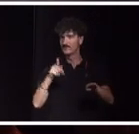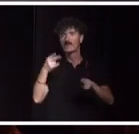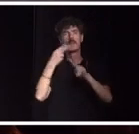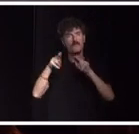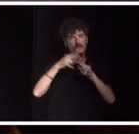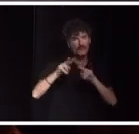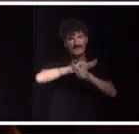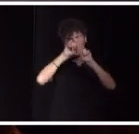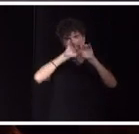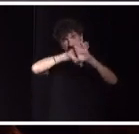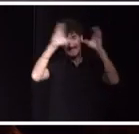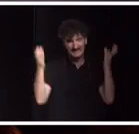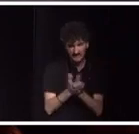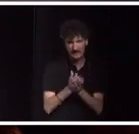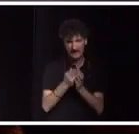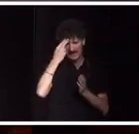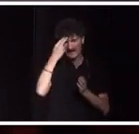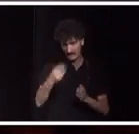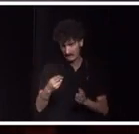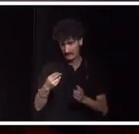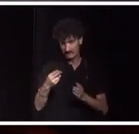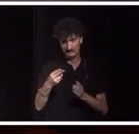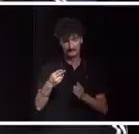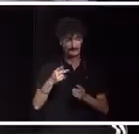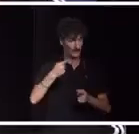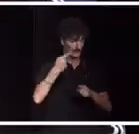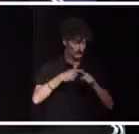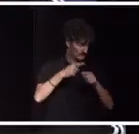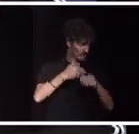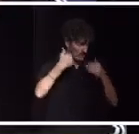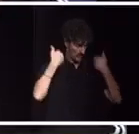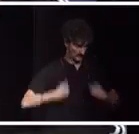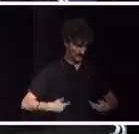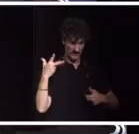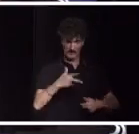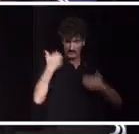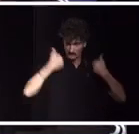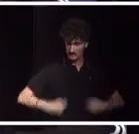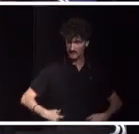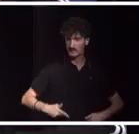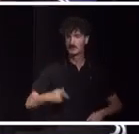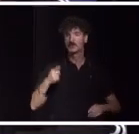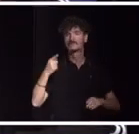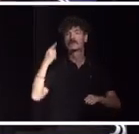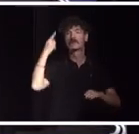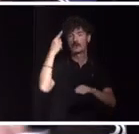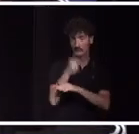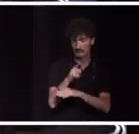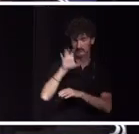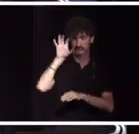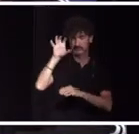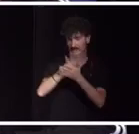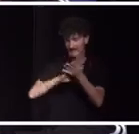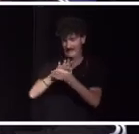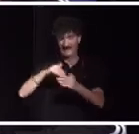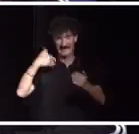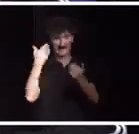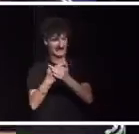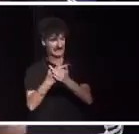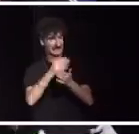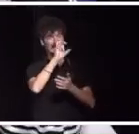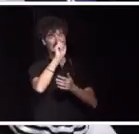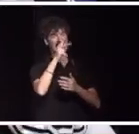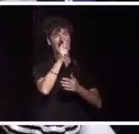política internacional que no respete los derechos humanos, que no condene el imperialismo, que no condene el colonialismo, desde el Sáhara a Palestina.